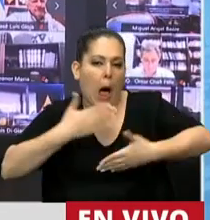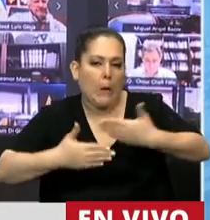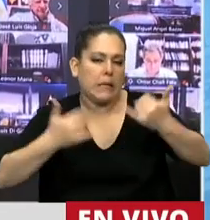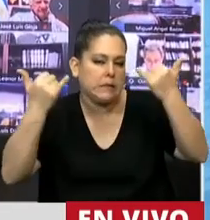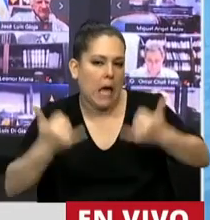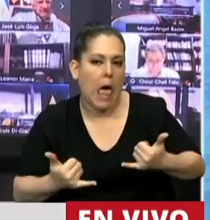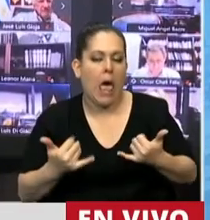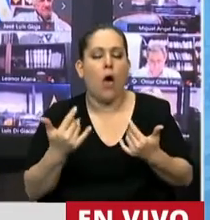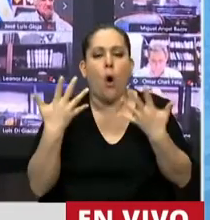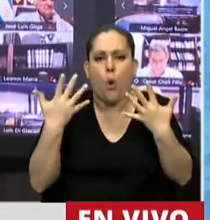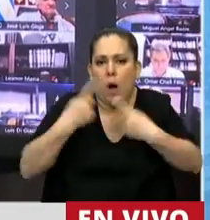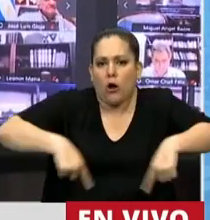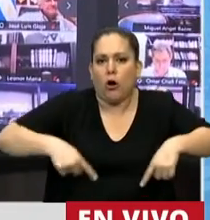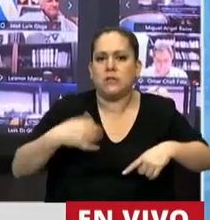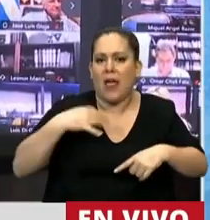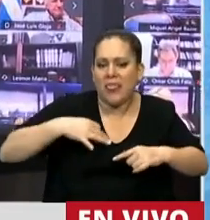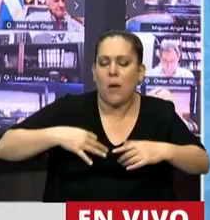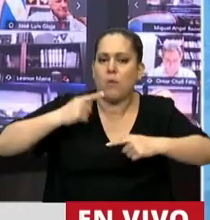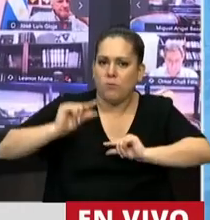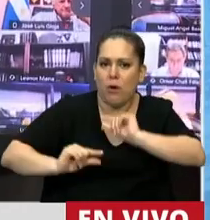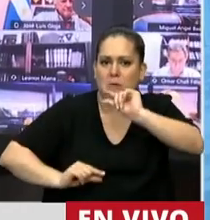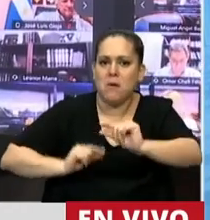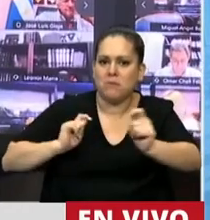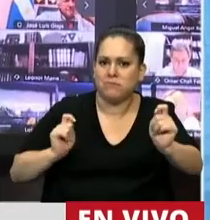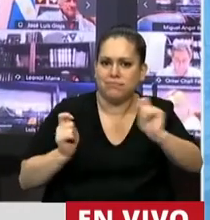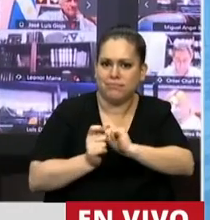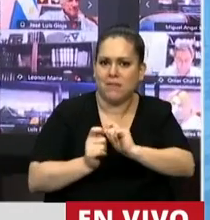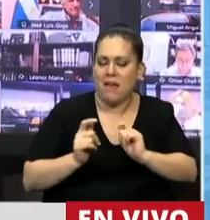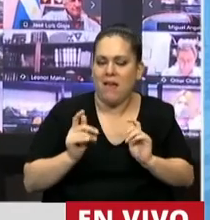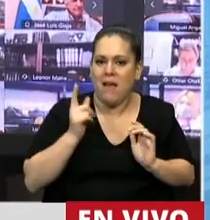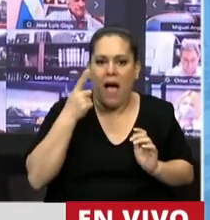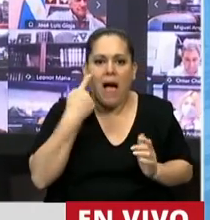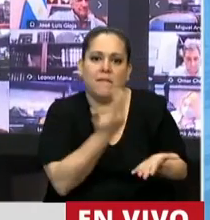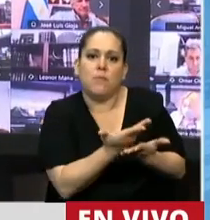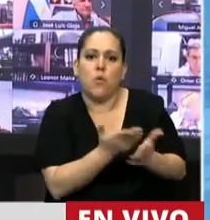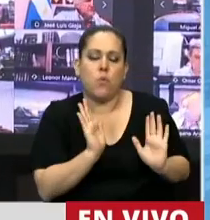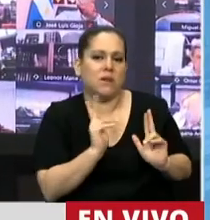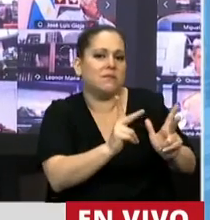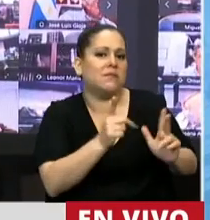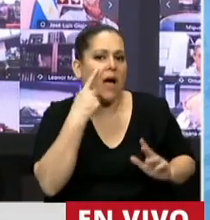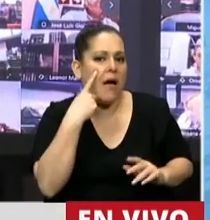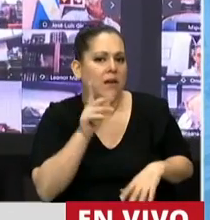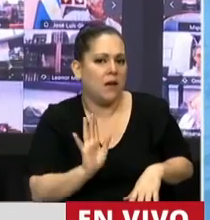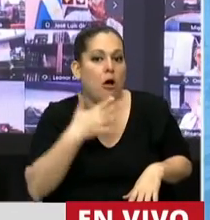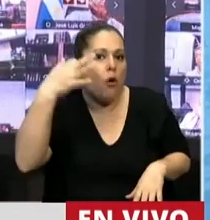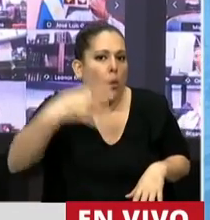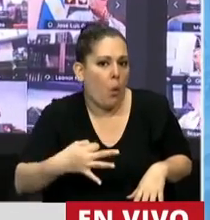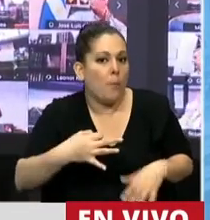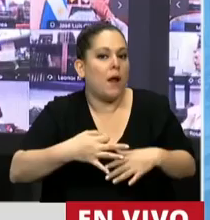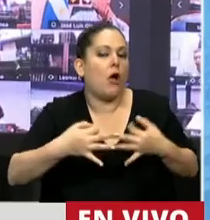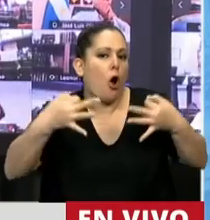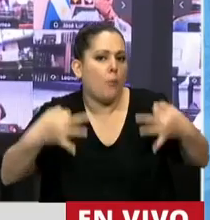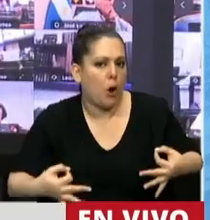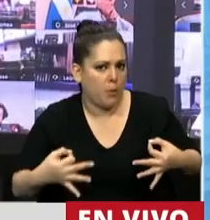retrocesos de una construcción de esta característica significa aquí se cumple un compromiso de